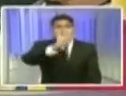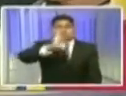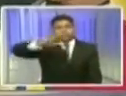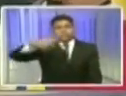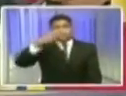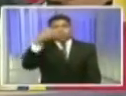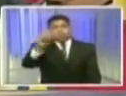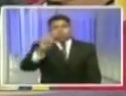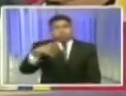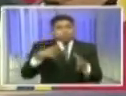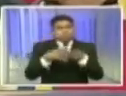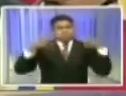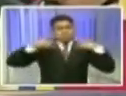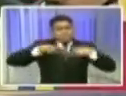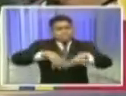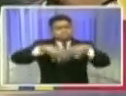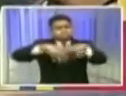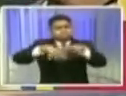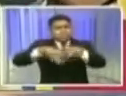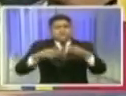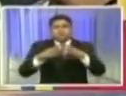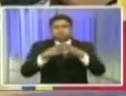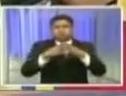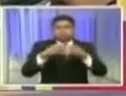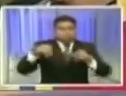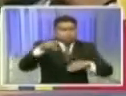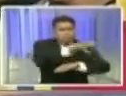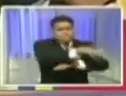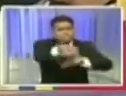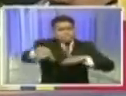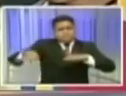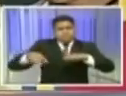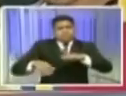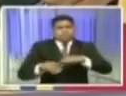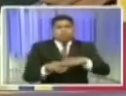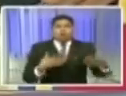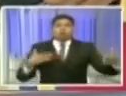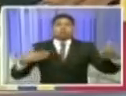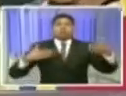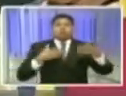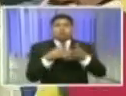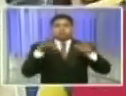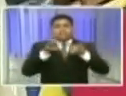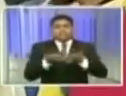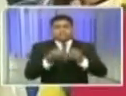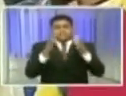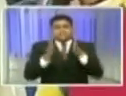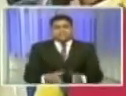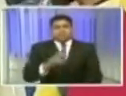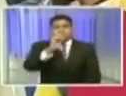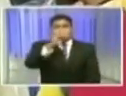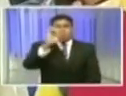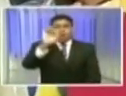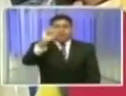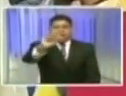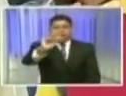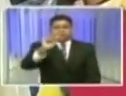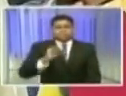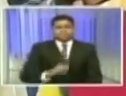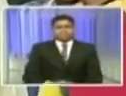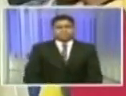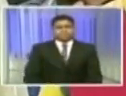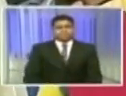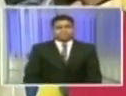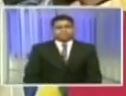grandes movilizaciones en todos los estados contra el secretario general de la OEA,